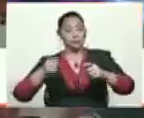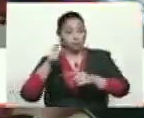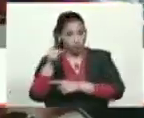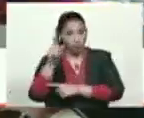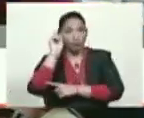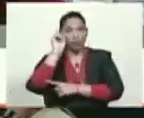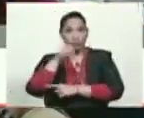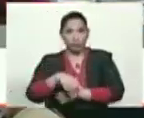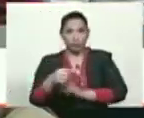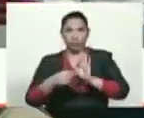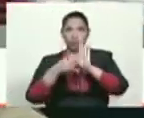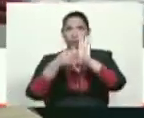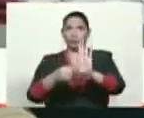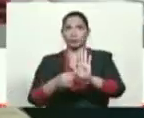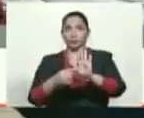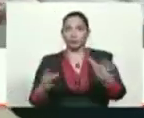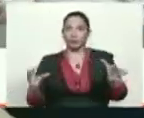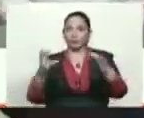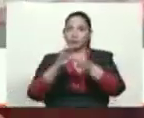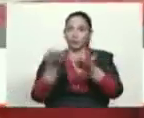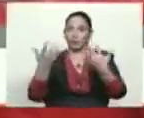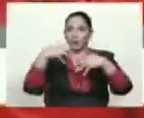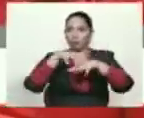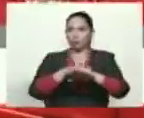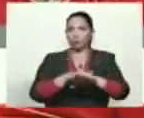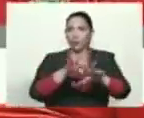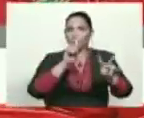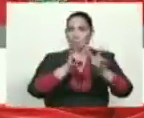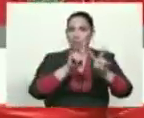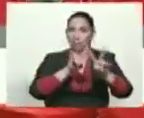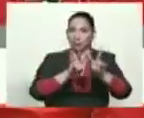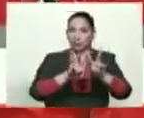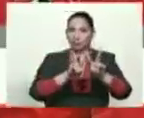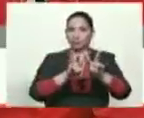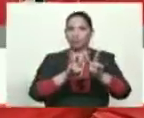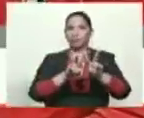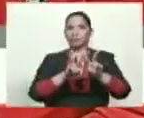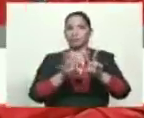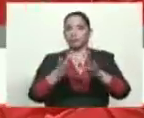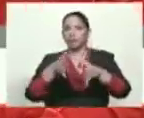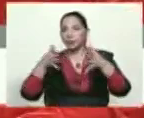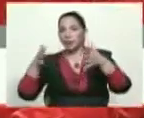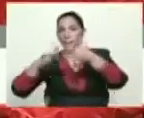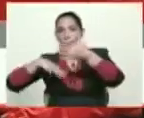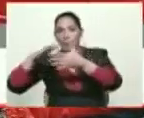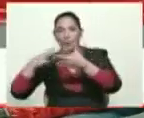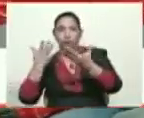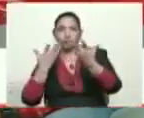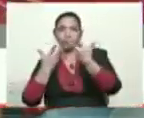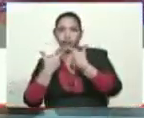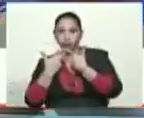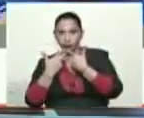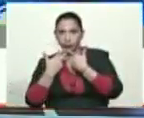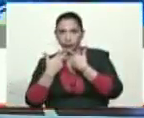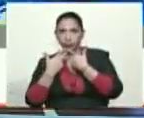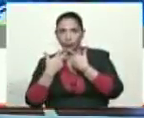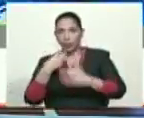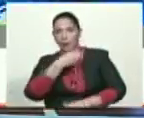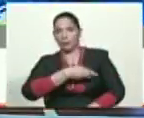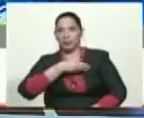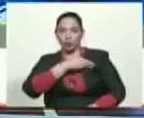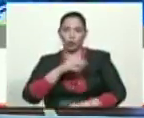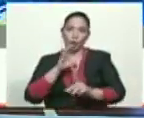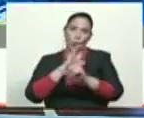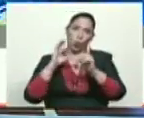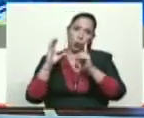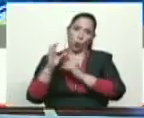hemos unido la gran misión vivienda venezuela la gran misión barrio nuevo tricolor misión cultura corazón